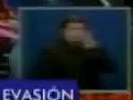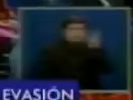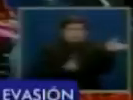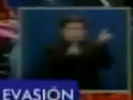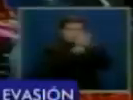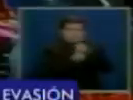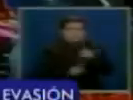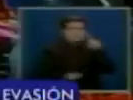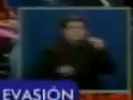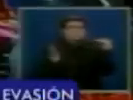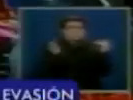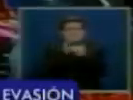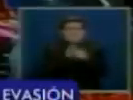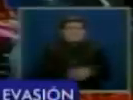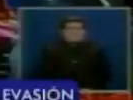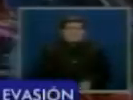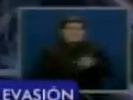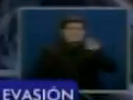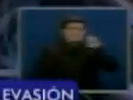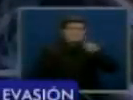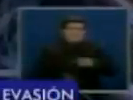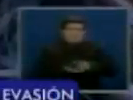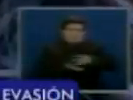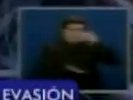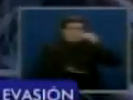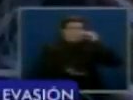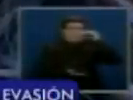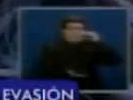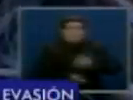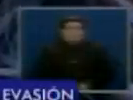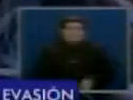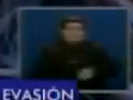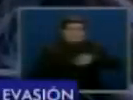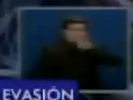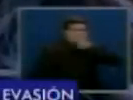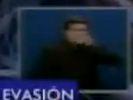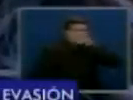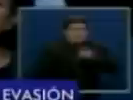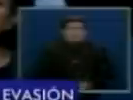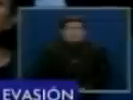de miles de litros de licor fino. Y esto sigue.